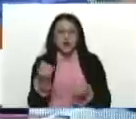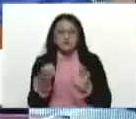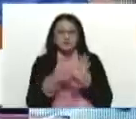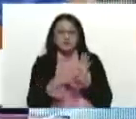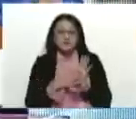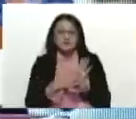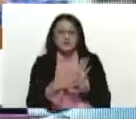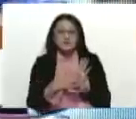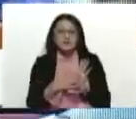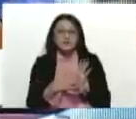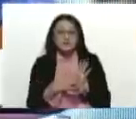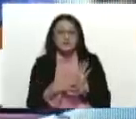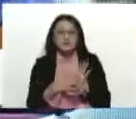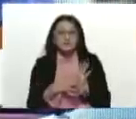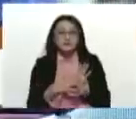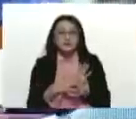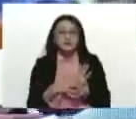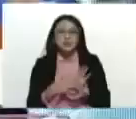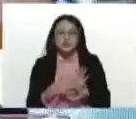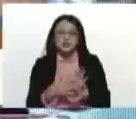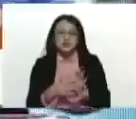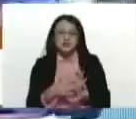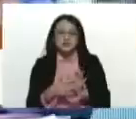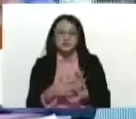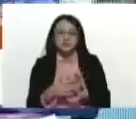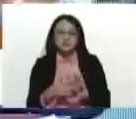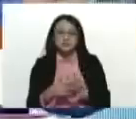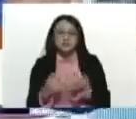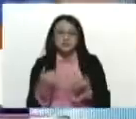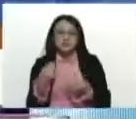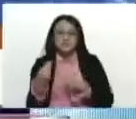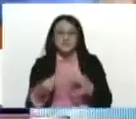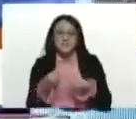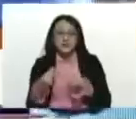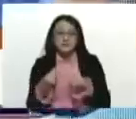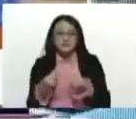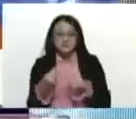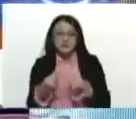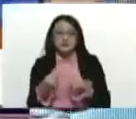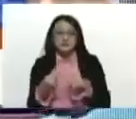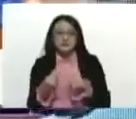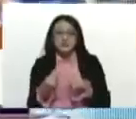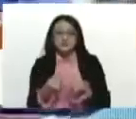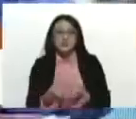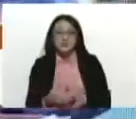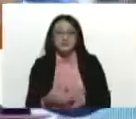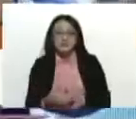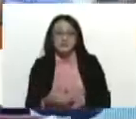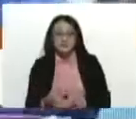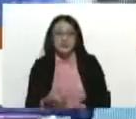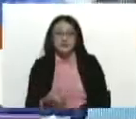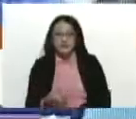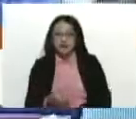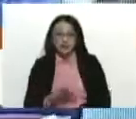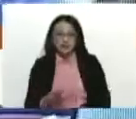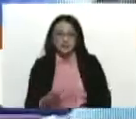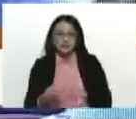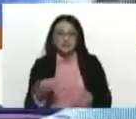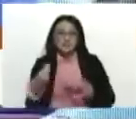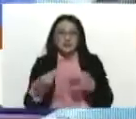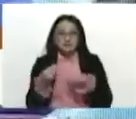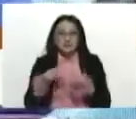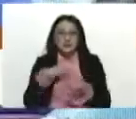ellos encontraban el mecanismo perfecto para deshacerse perfecto para ellos según el criterio para deshacerse